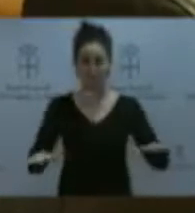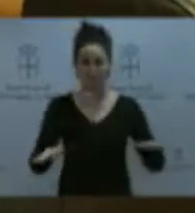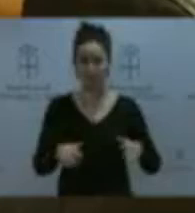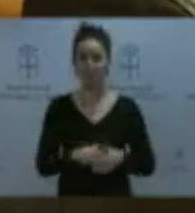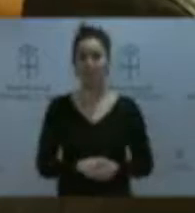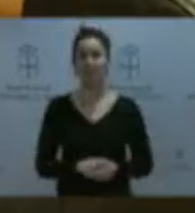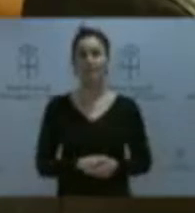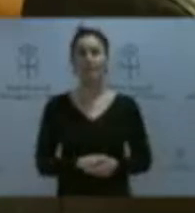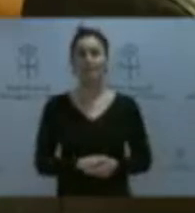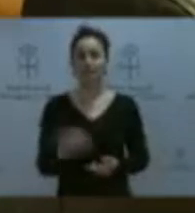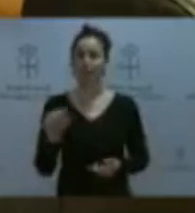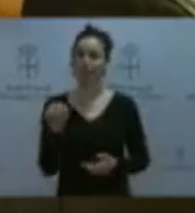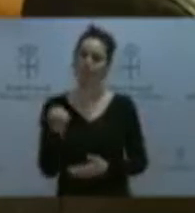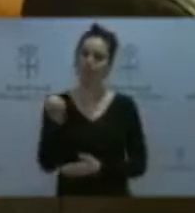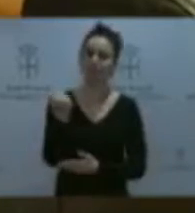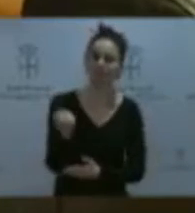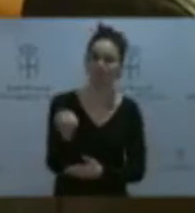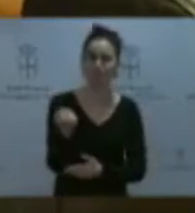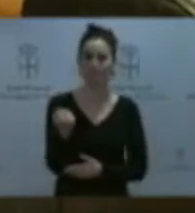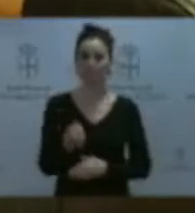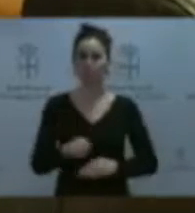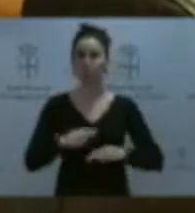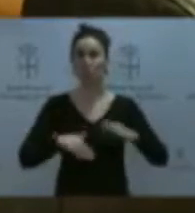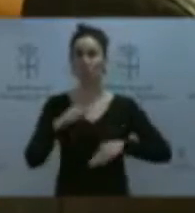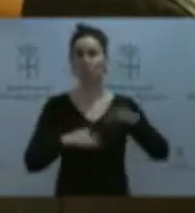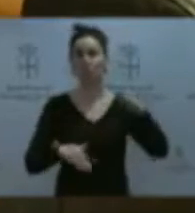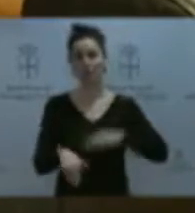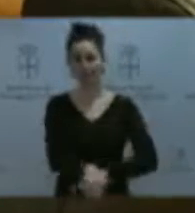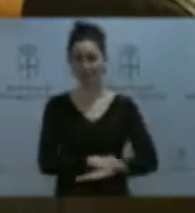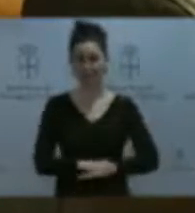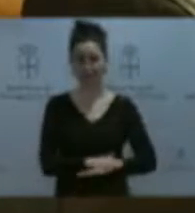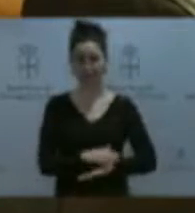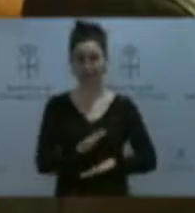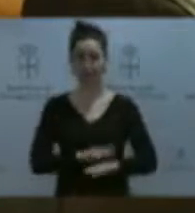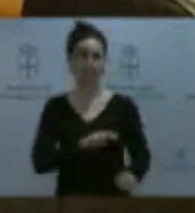esa base que es la que actúa sobre los determinantes de salud. Muchas gracias.